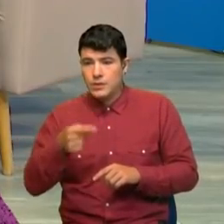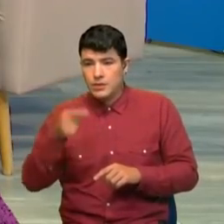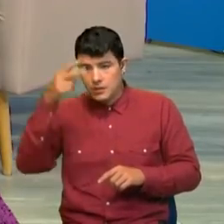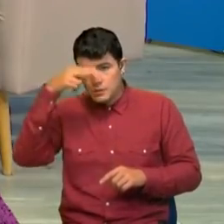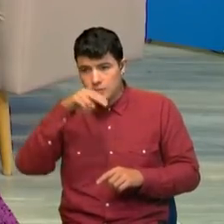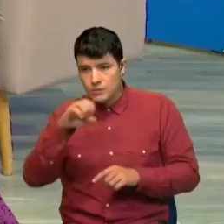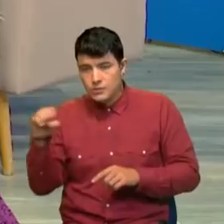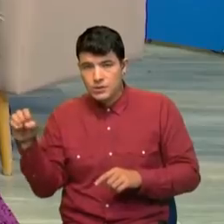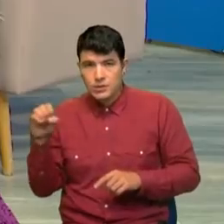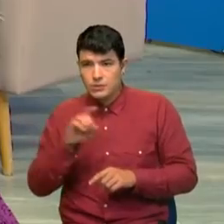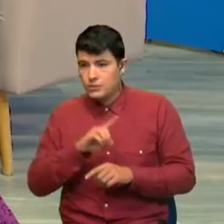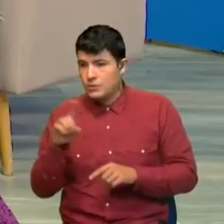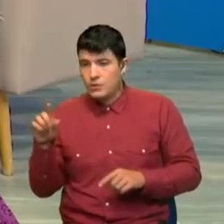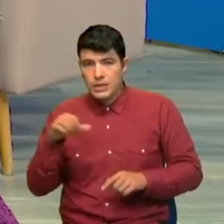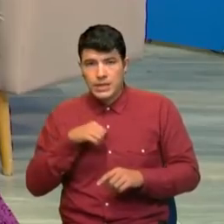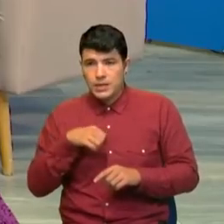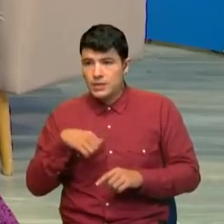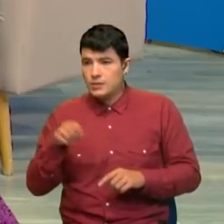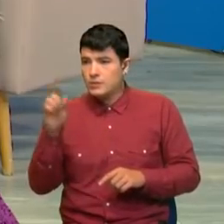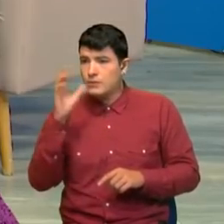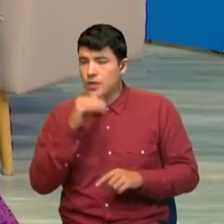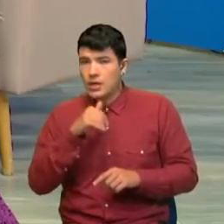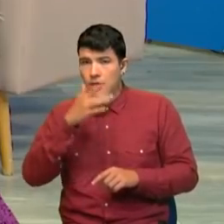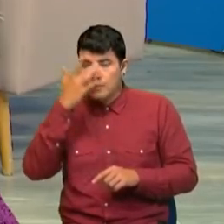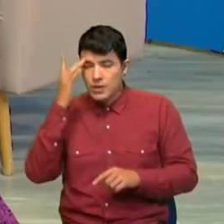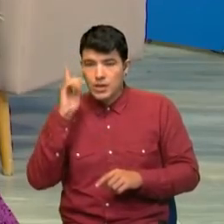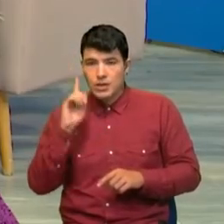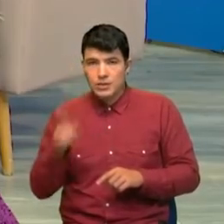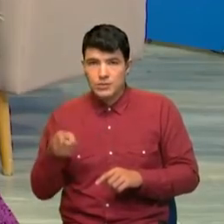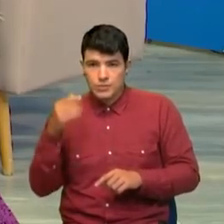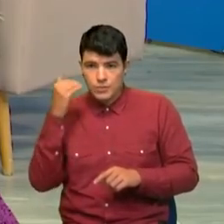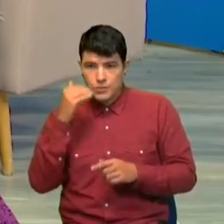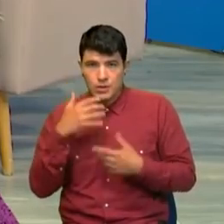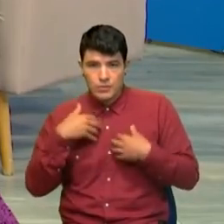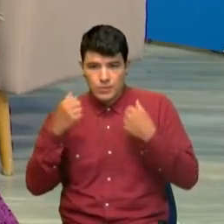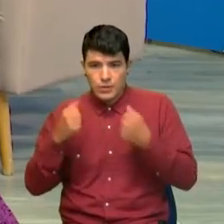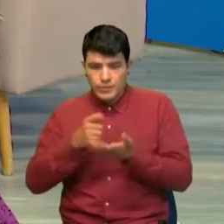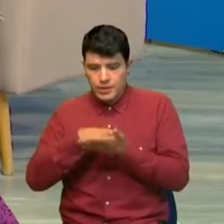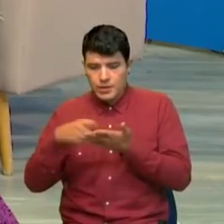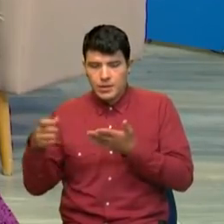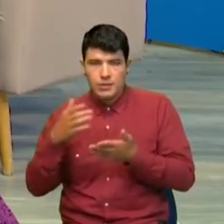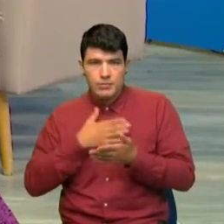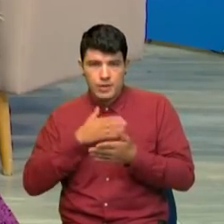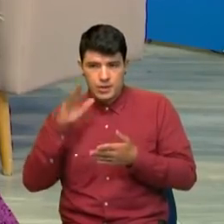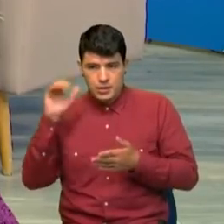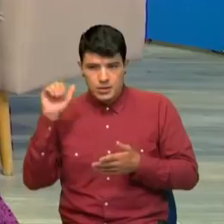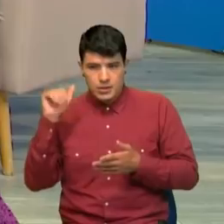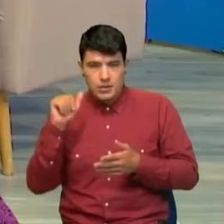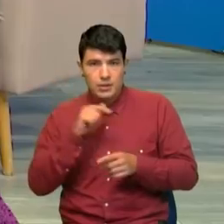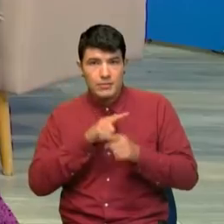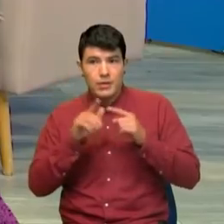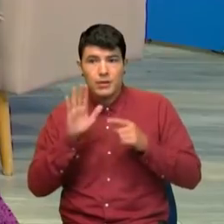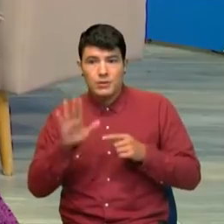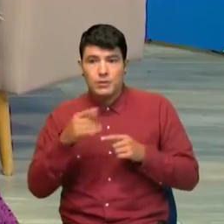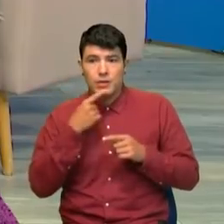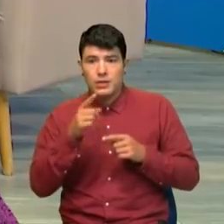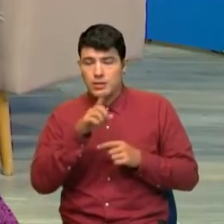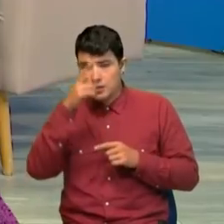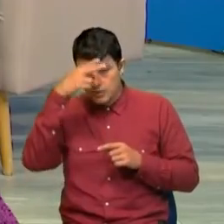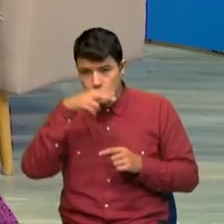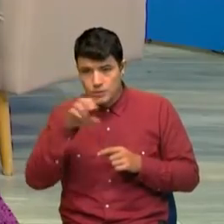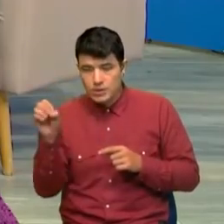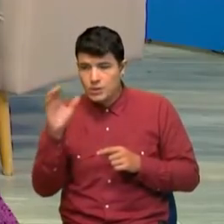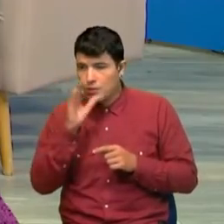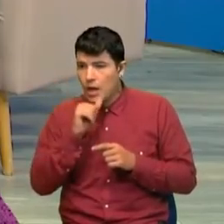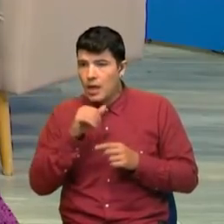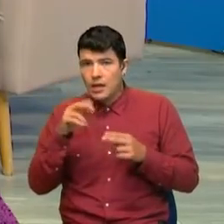tienen nada ahí porque la que figura en la escritura es ella. Claro que en la escritura figura ella y mi suegro. Ella dice que no, que los hijos no tienen nada que ver